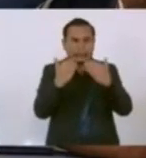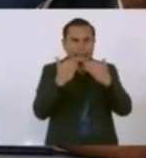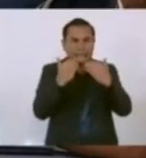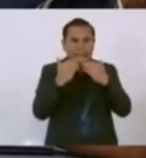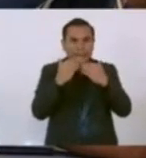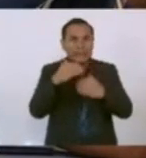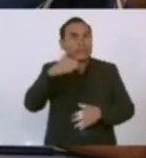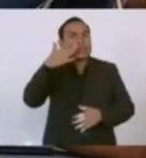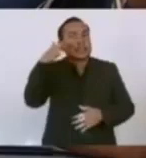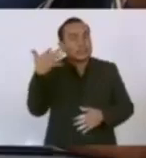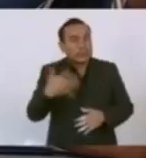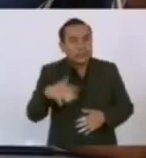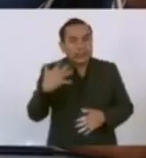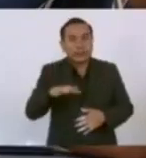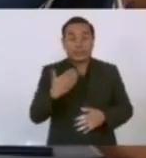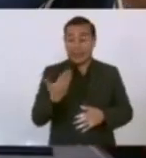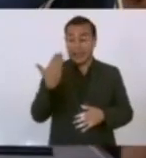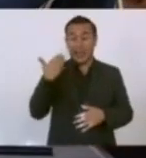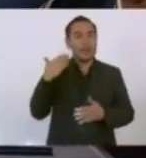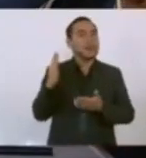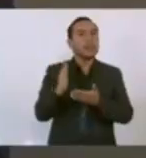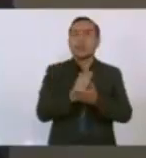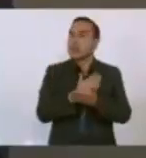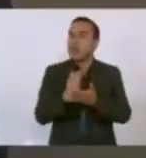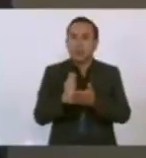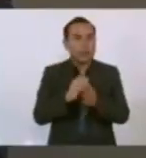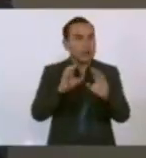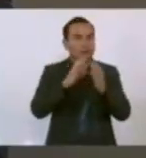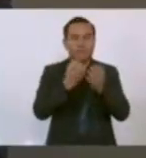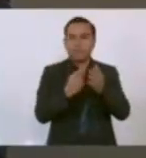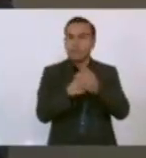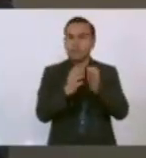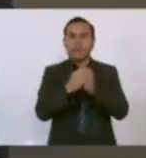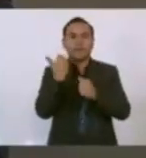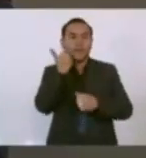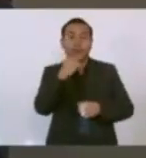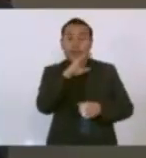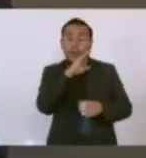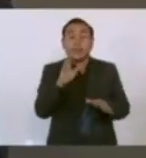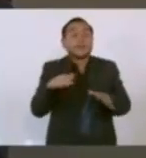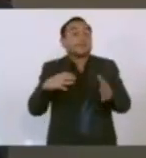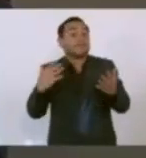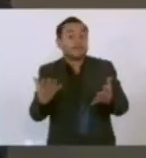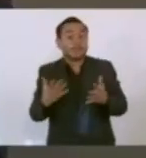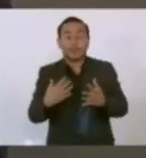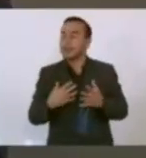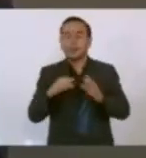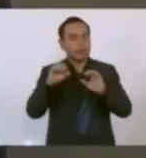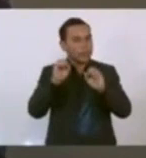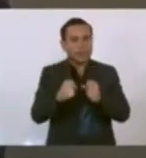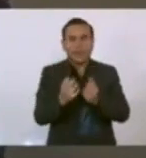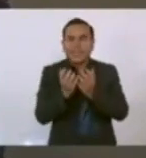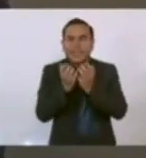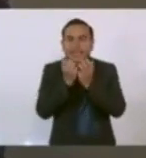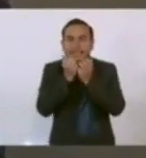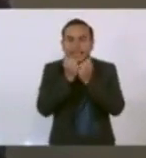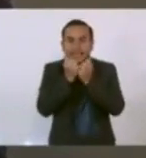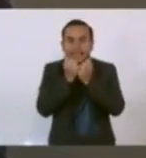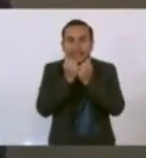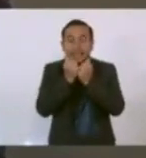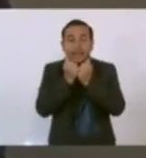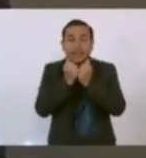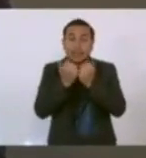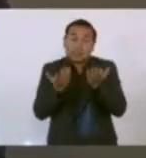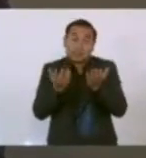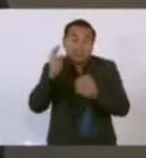que nunca nos habíamos enfrentado. Por lo tanto, no podemos garantizar que no aparecerán casos,